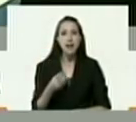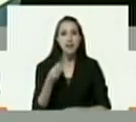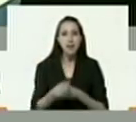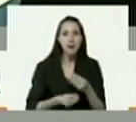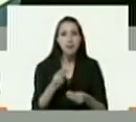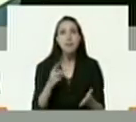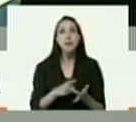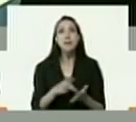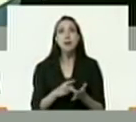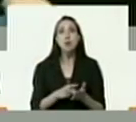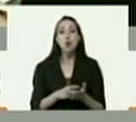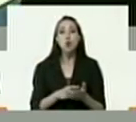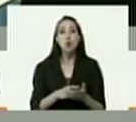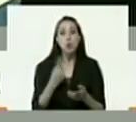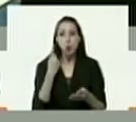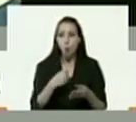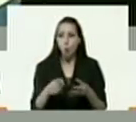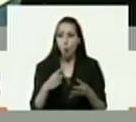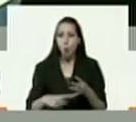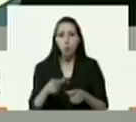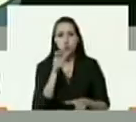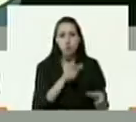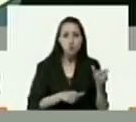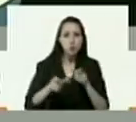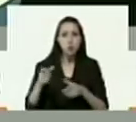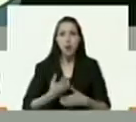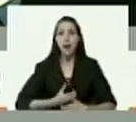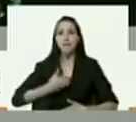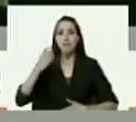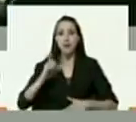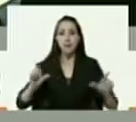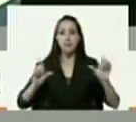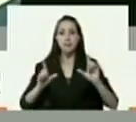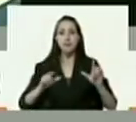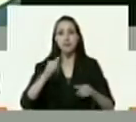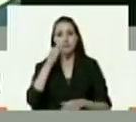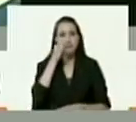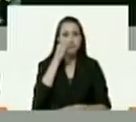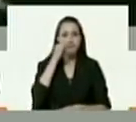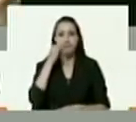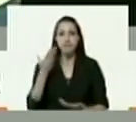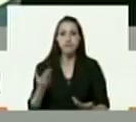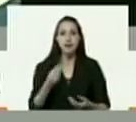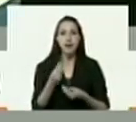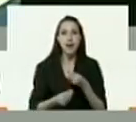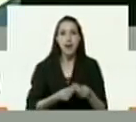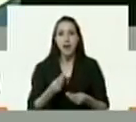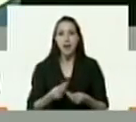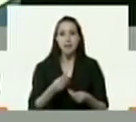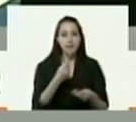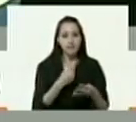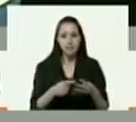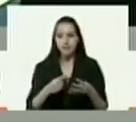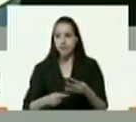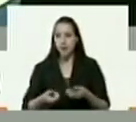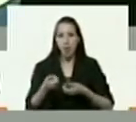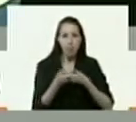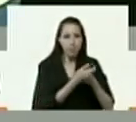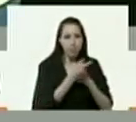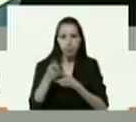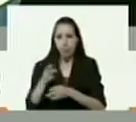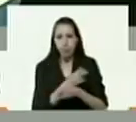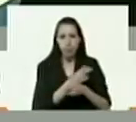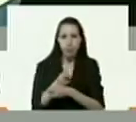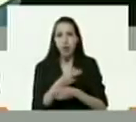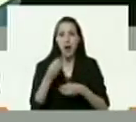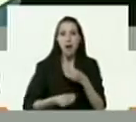estos señores armados, estaba con otros señores armados en televisión, con balas y municiones y ametralladoras, tratando de dar un golpe